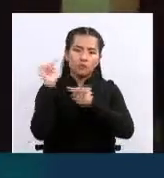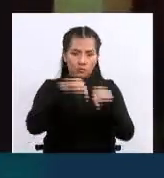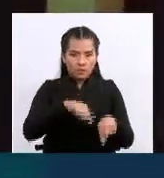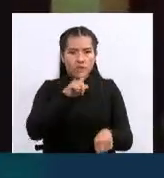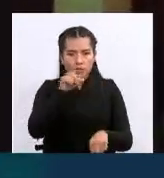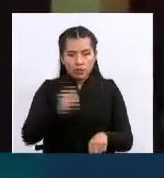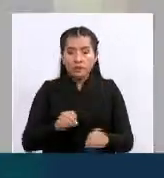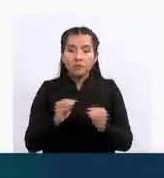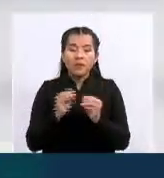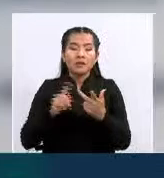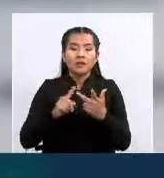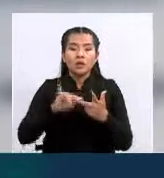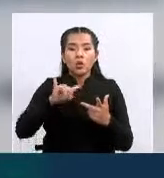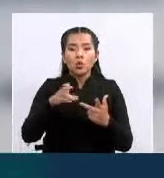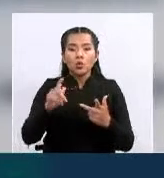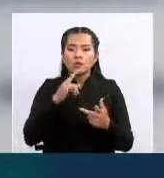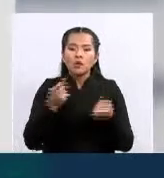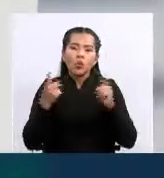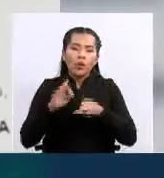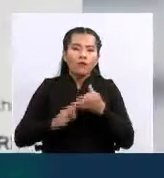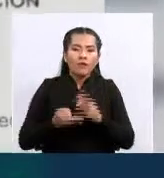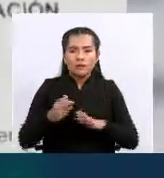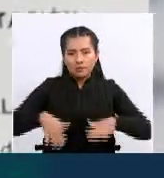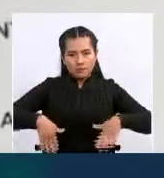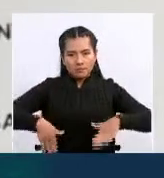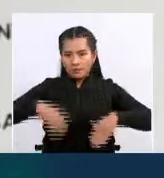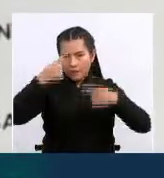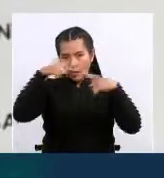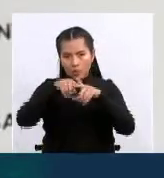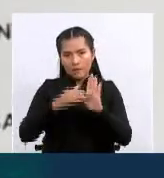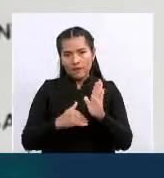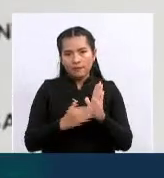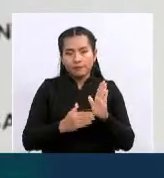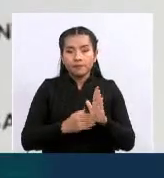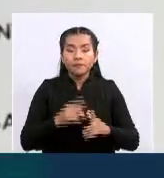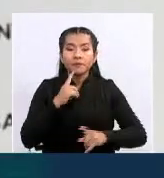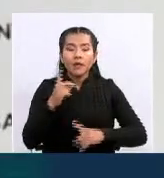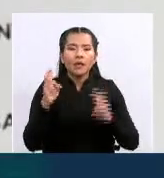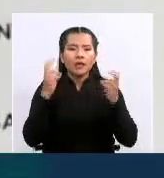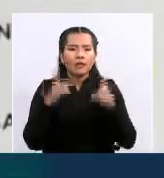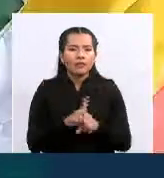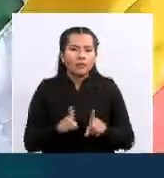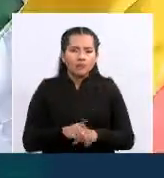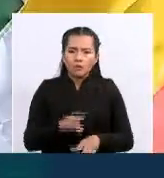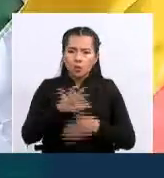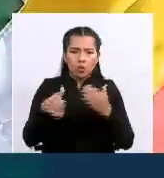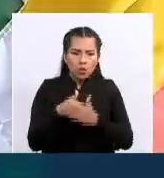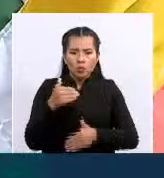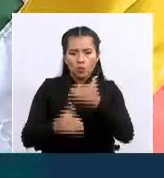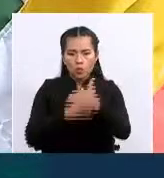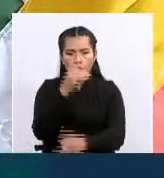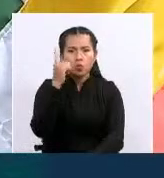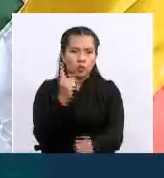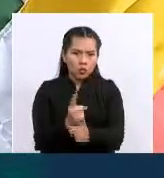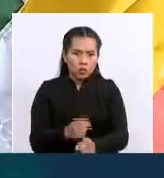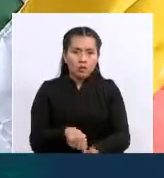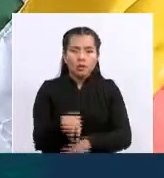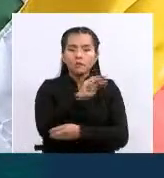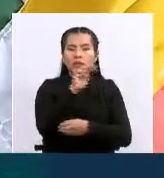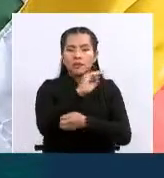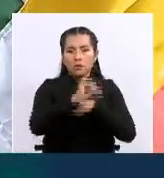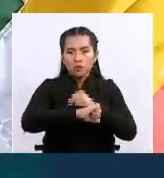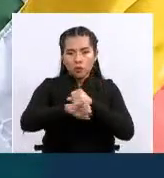declaración de Justiniano aún está con fecha pendiente. Nosotros vemos que esto está en el marco del debido proceso. El Ministerio Público